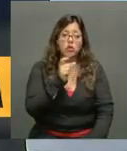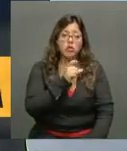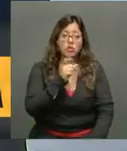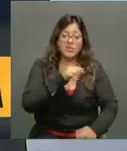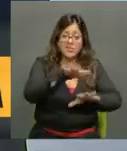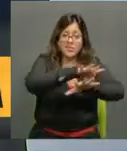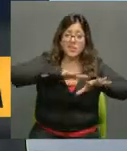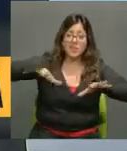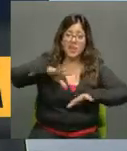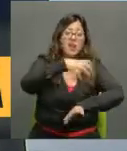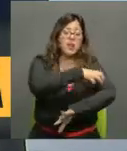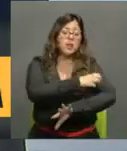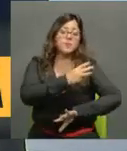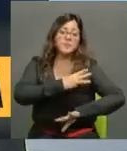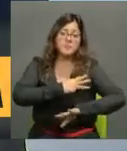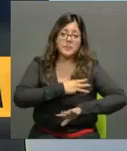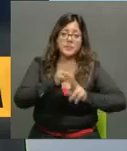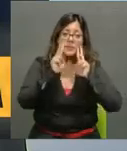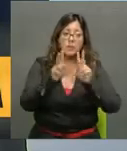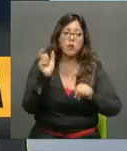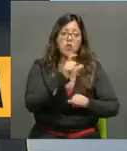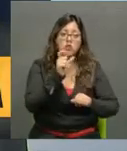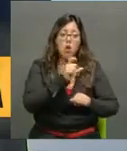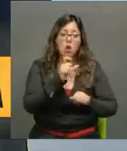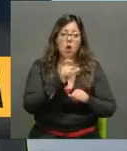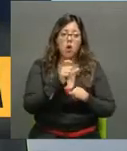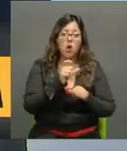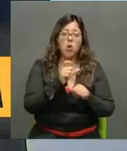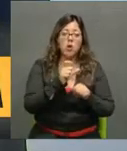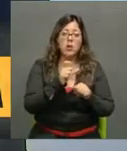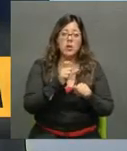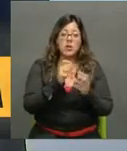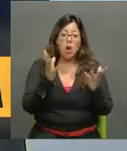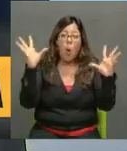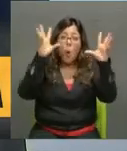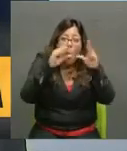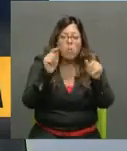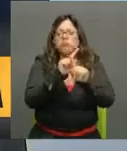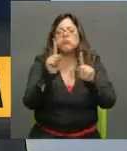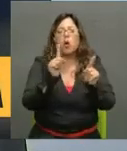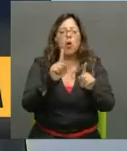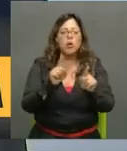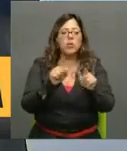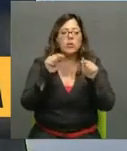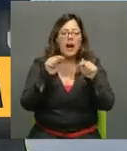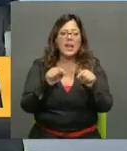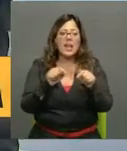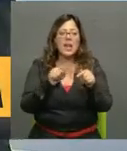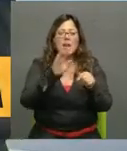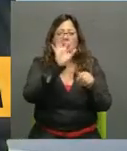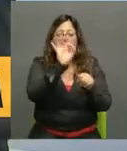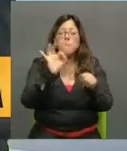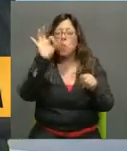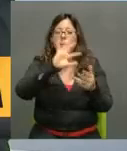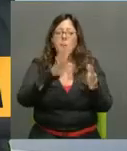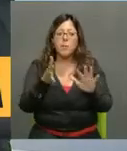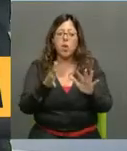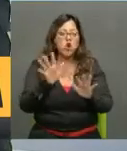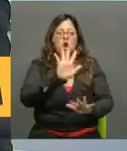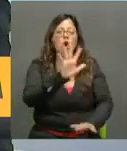De la región metropolitana, lo vemos rojo, pero no tan intensamente rojo, porque quiere decir que el porcentaje anduvo entre el